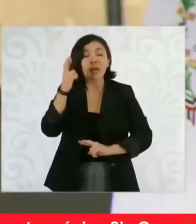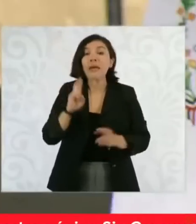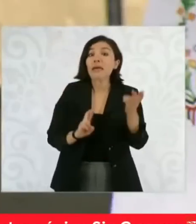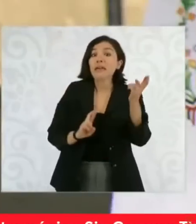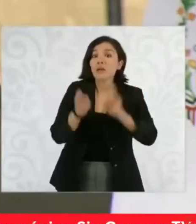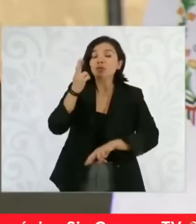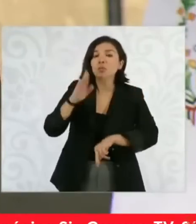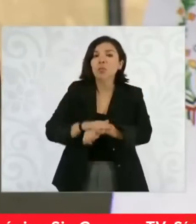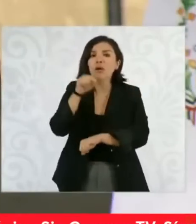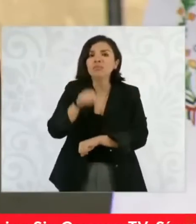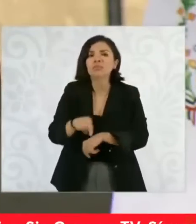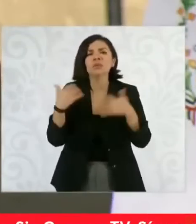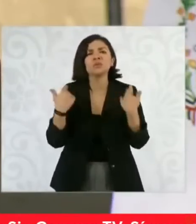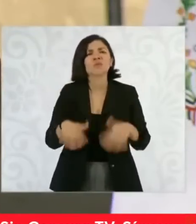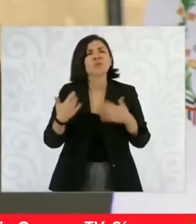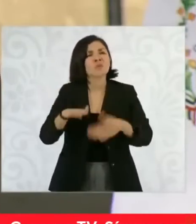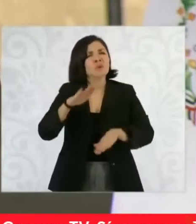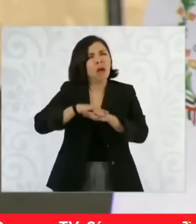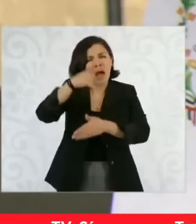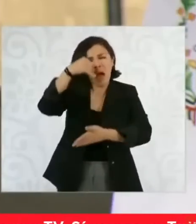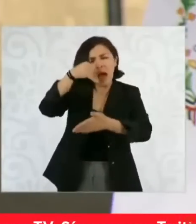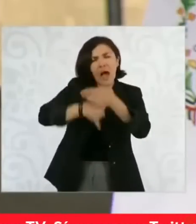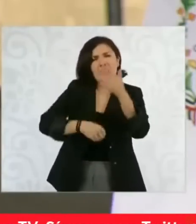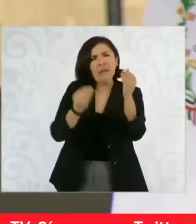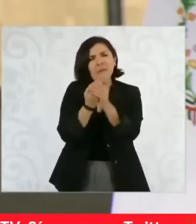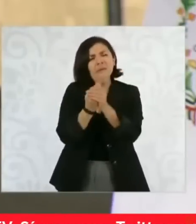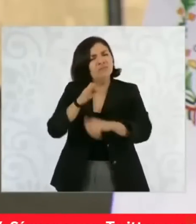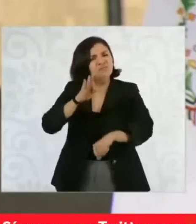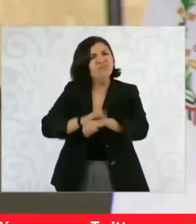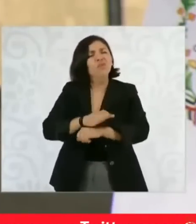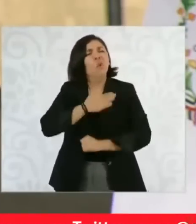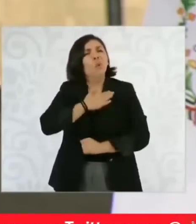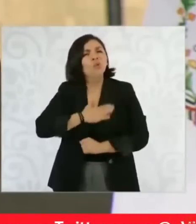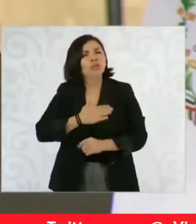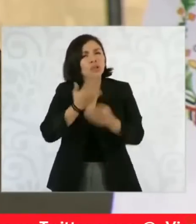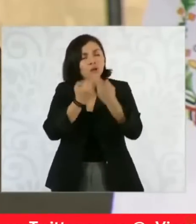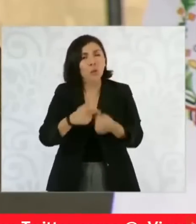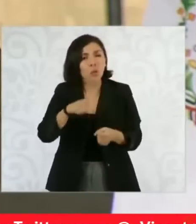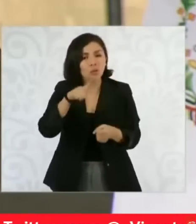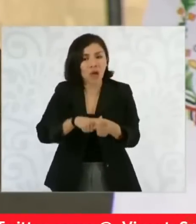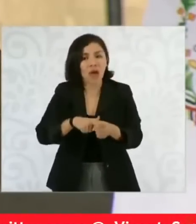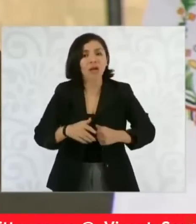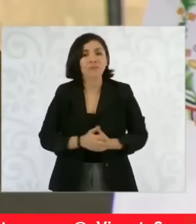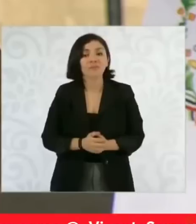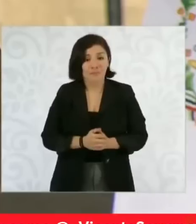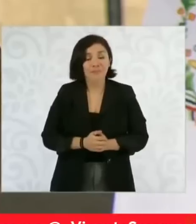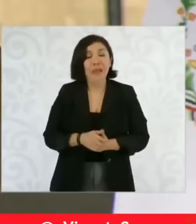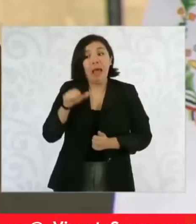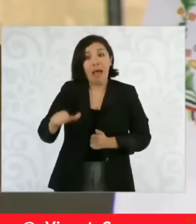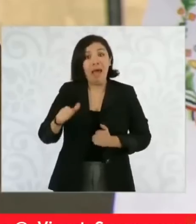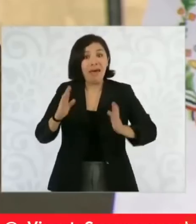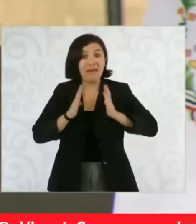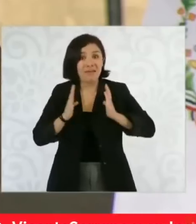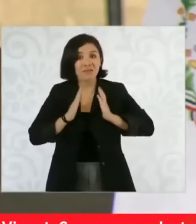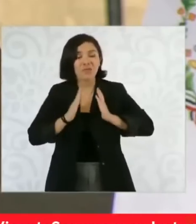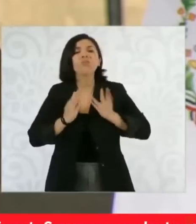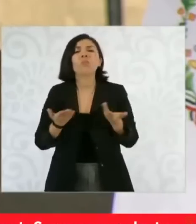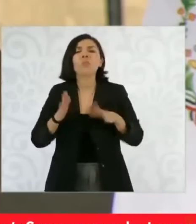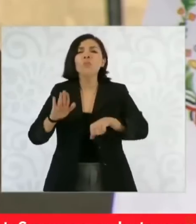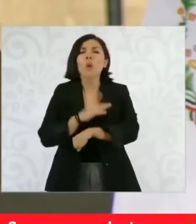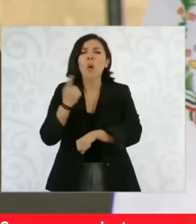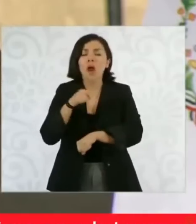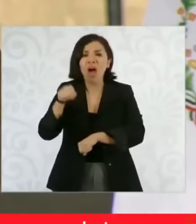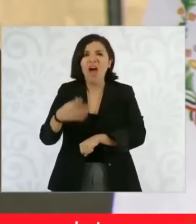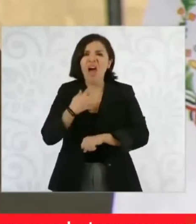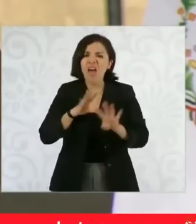su profundo y amplísimo contenido de justicia social, y al ejército porque entre